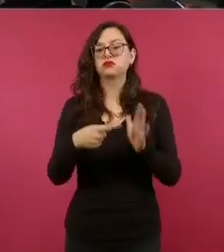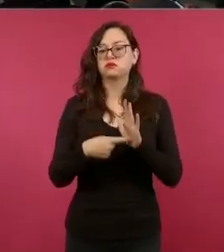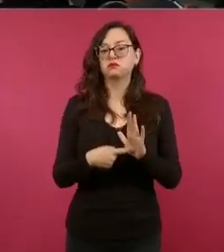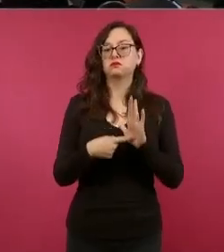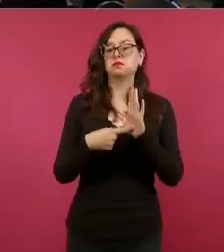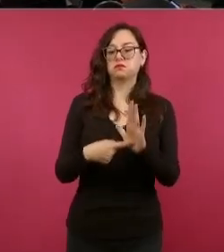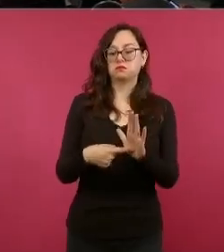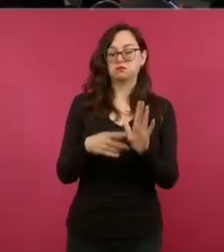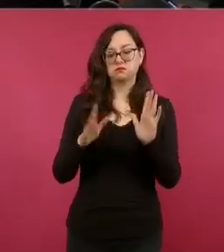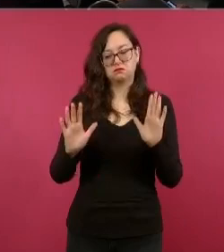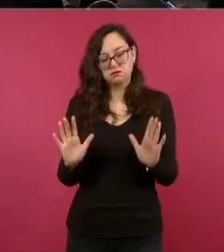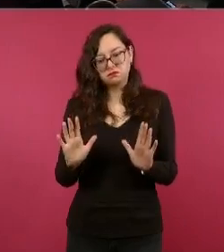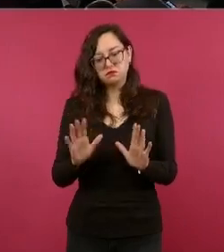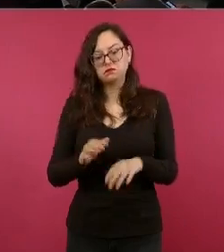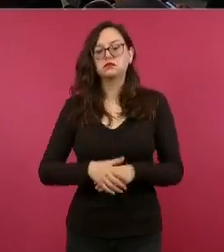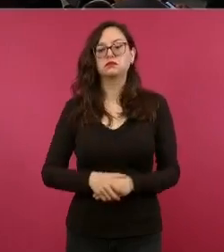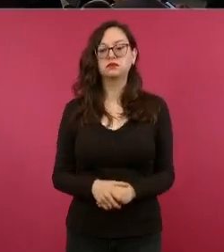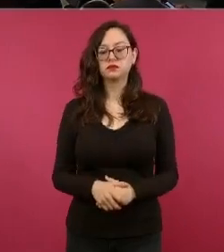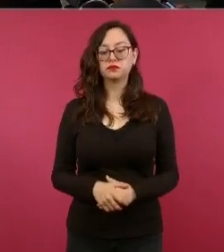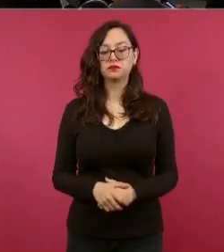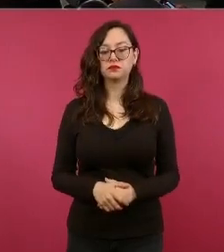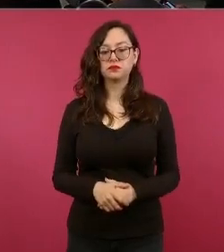Y